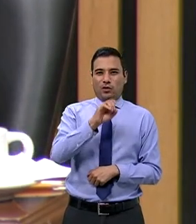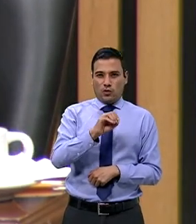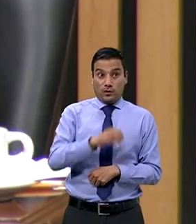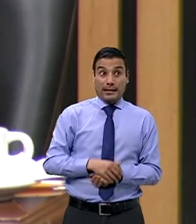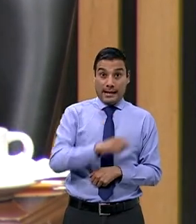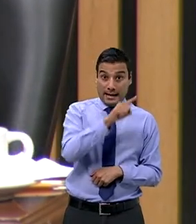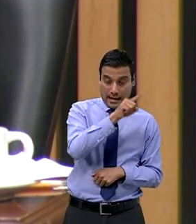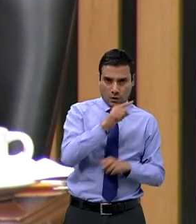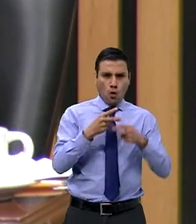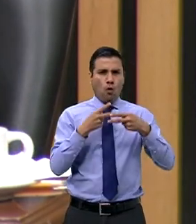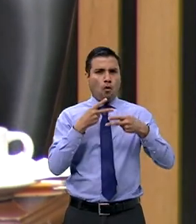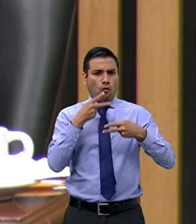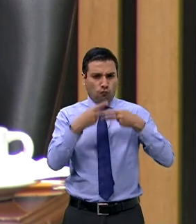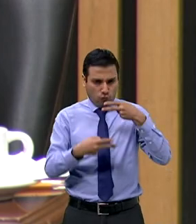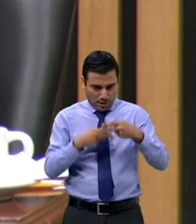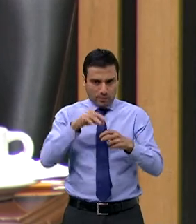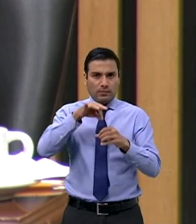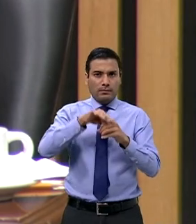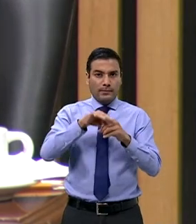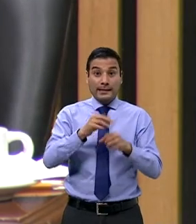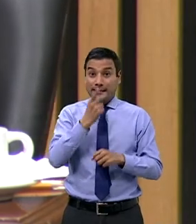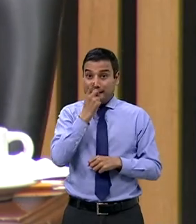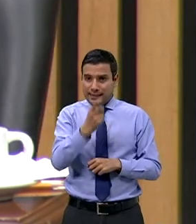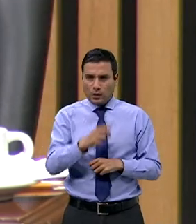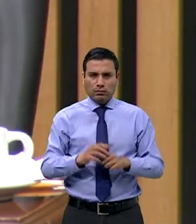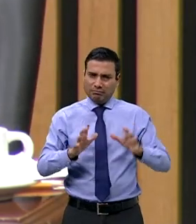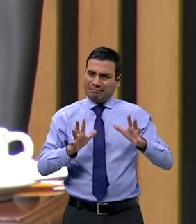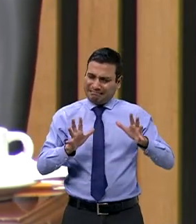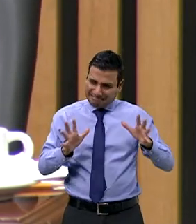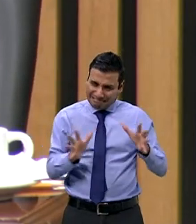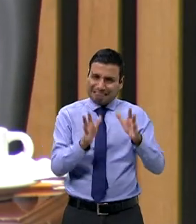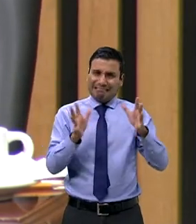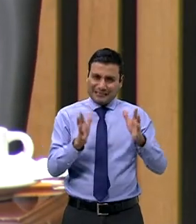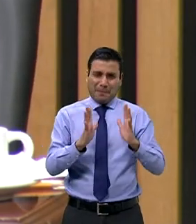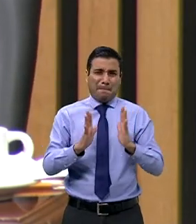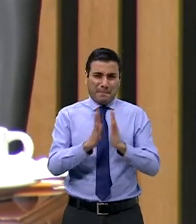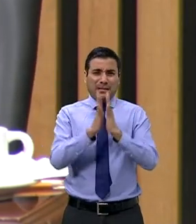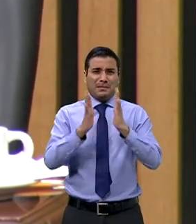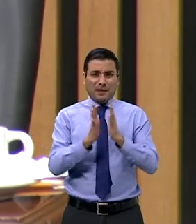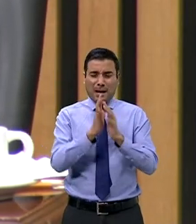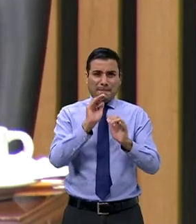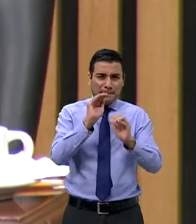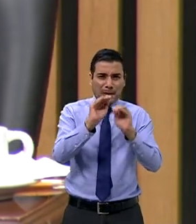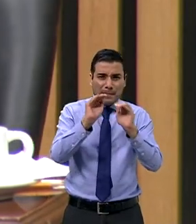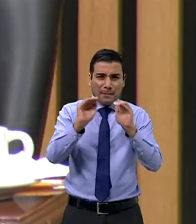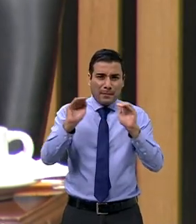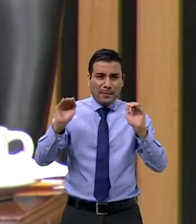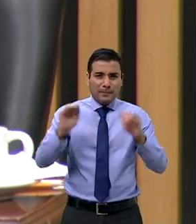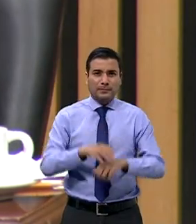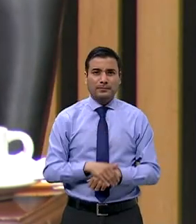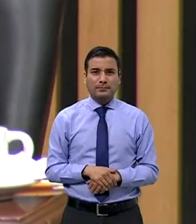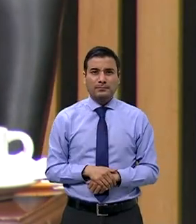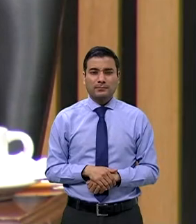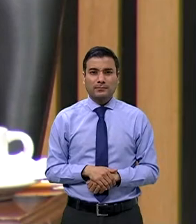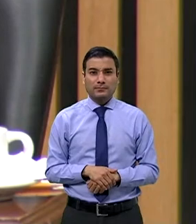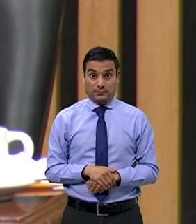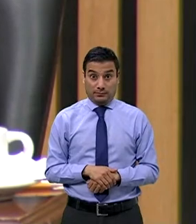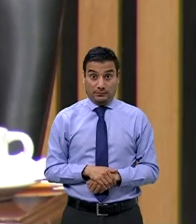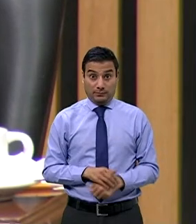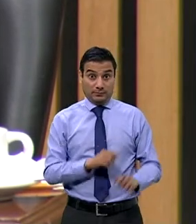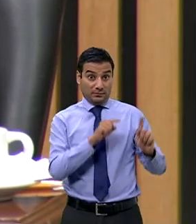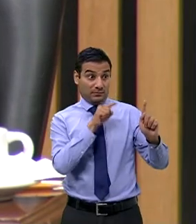voto alentando la democracia participativa en todas sus formas y a él no le dio vergüenza